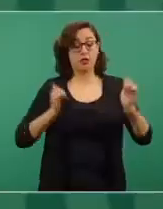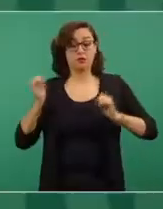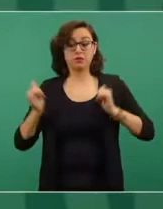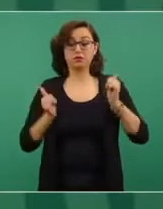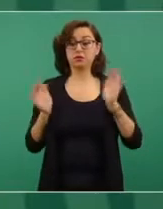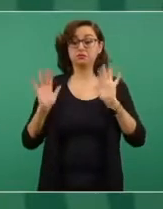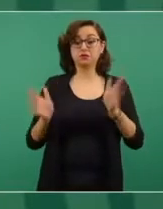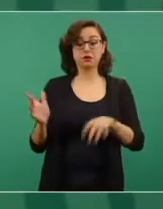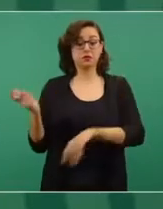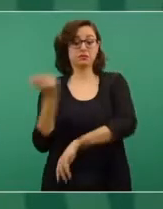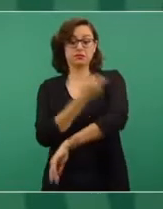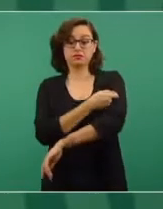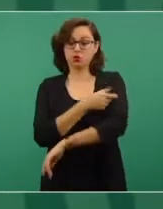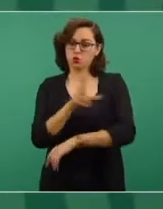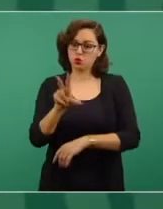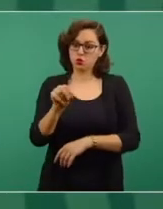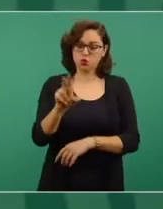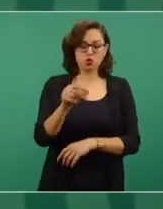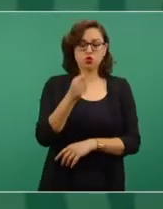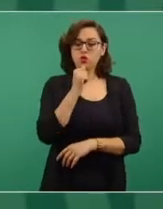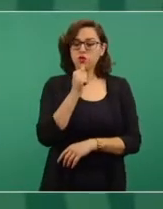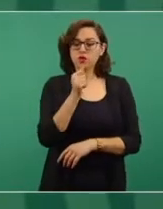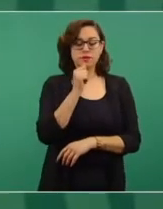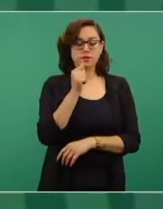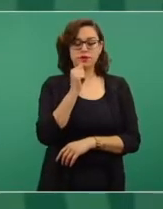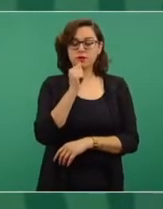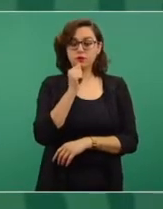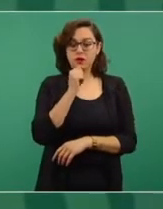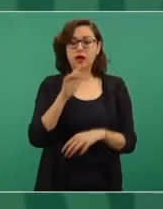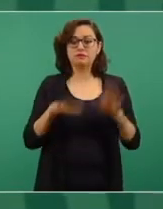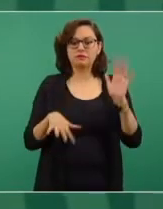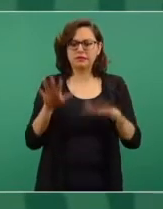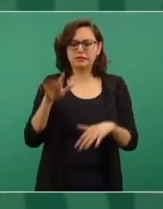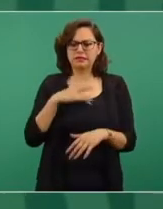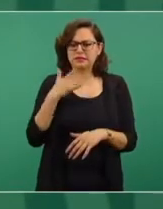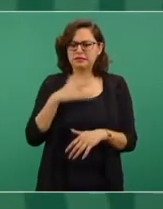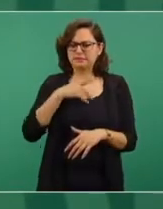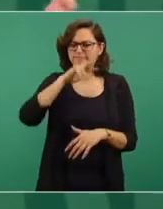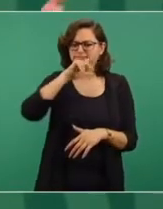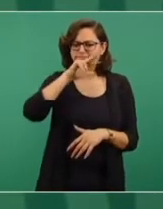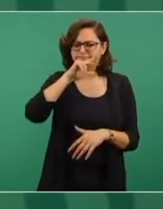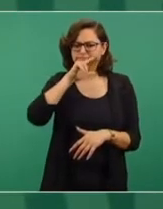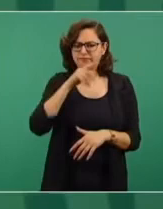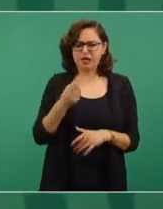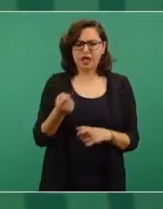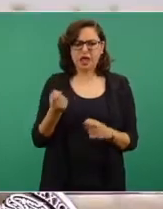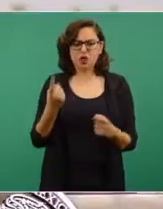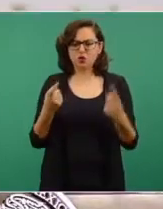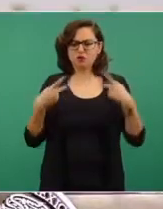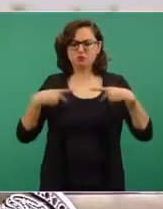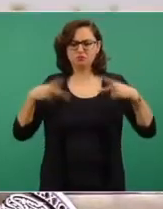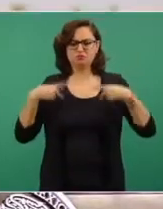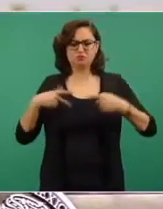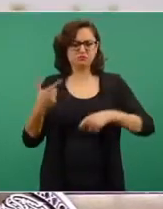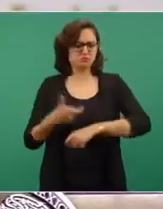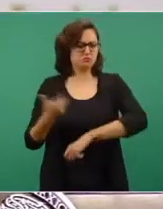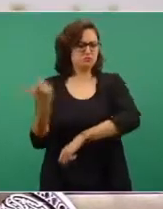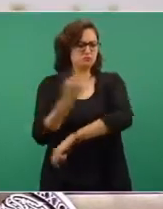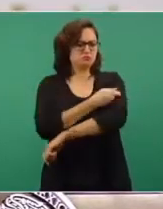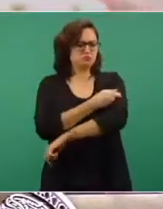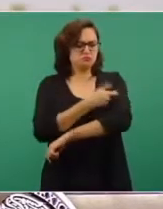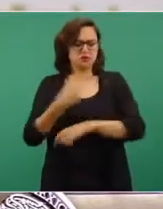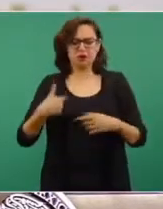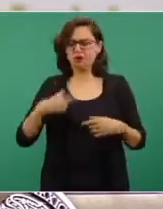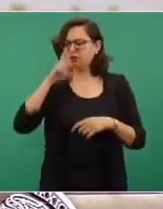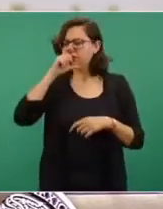protegida de manera inmediata. Vemos con preocupación algunas personas que salen del puesto de vacunación y ya se